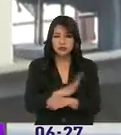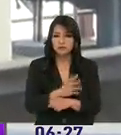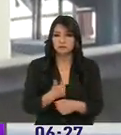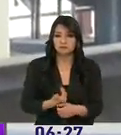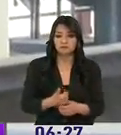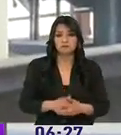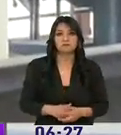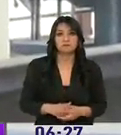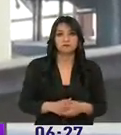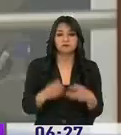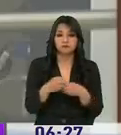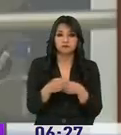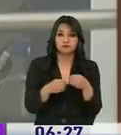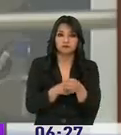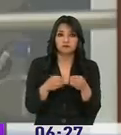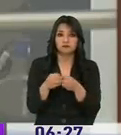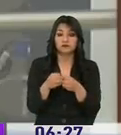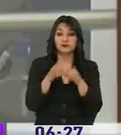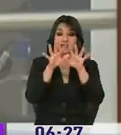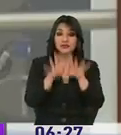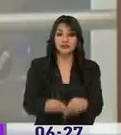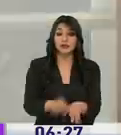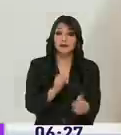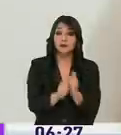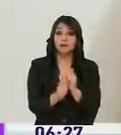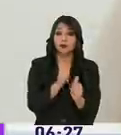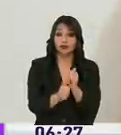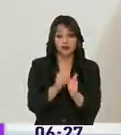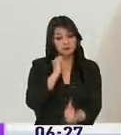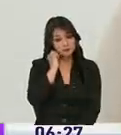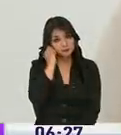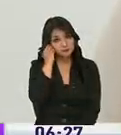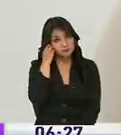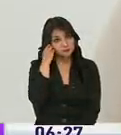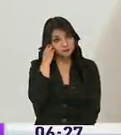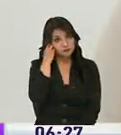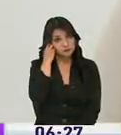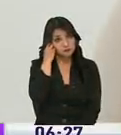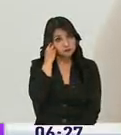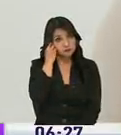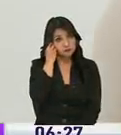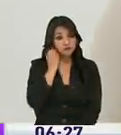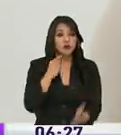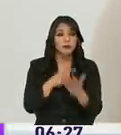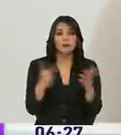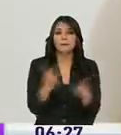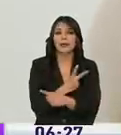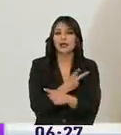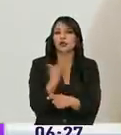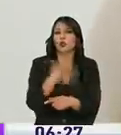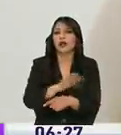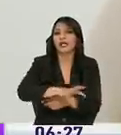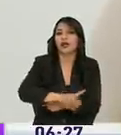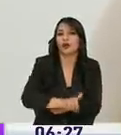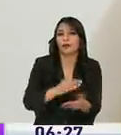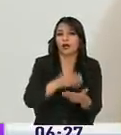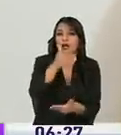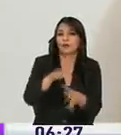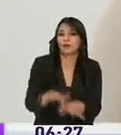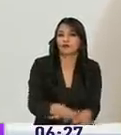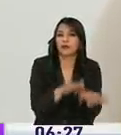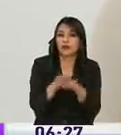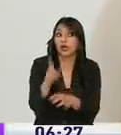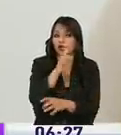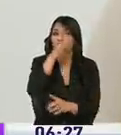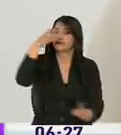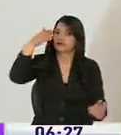en las oficinas de la Secretaría del Deporte. Bueno, este acto no corresponde a la delincuencia común, ya que corresponde a un acto